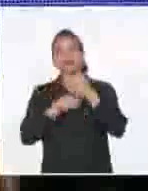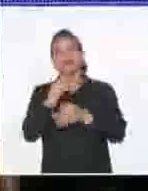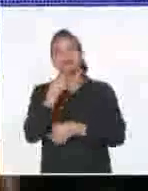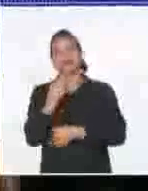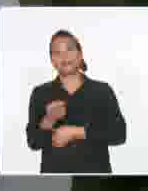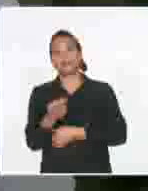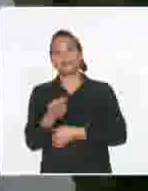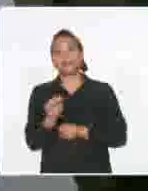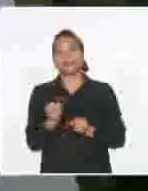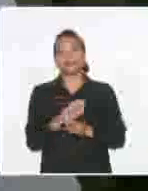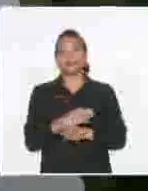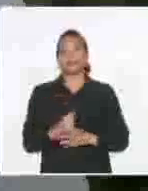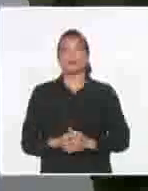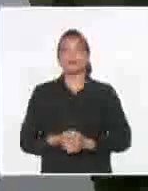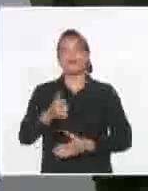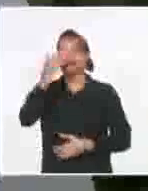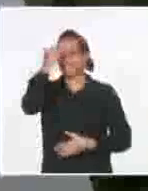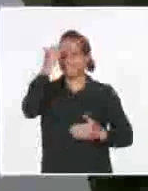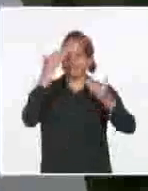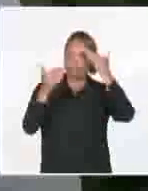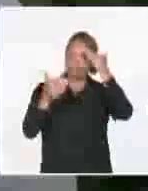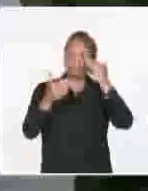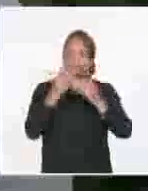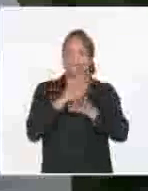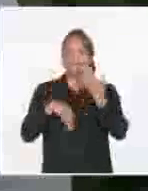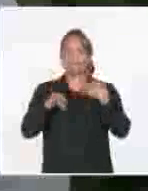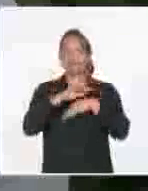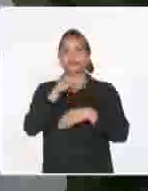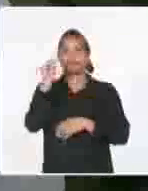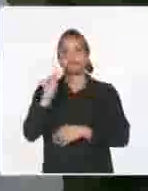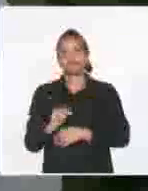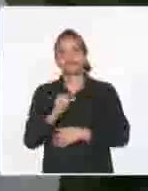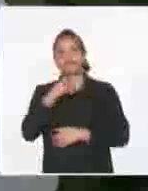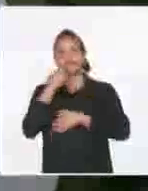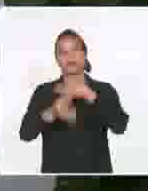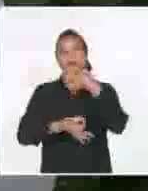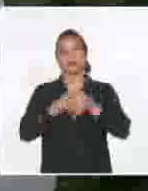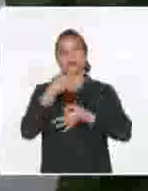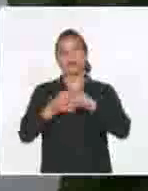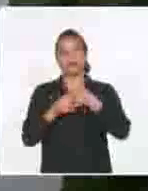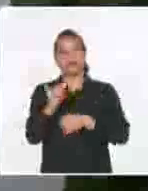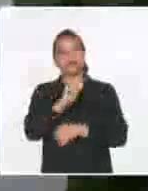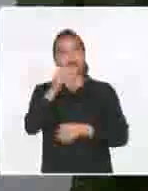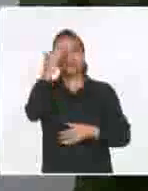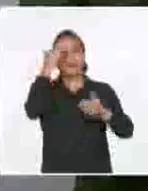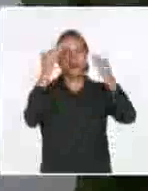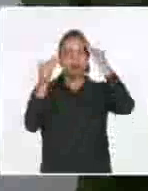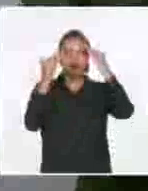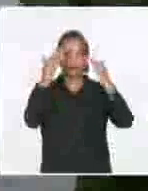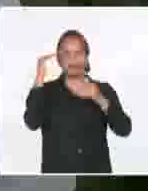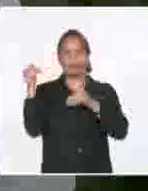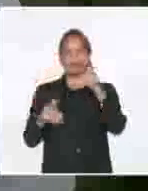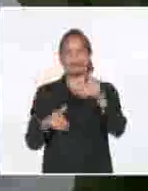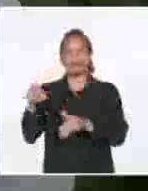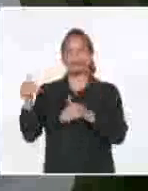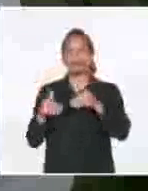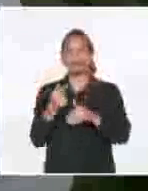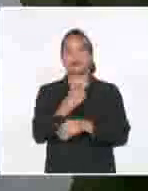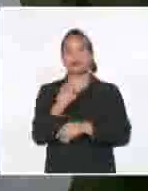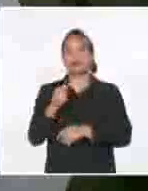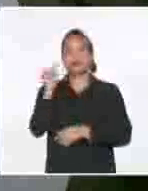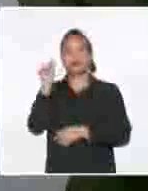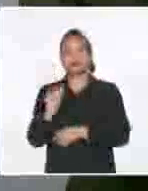larga. Le agradecemos, ministro, por su presentación. También agradecemos vuestra presencia acá con